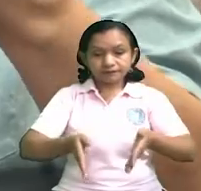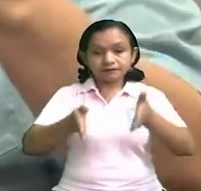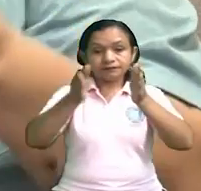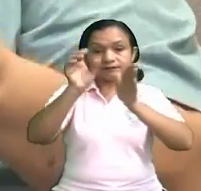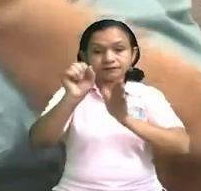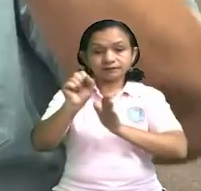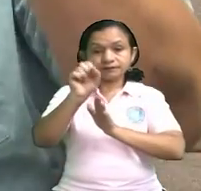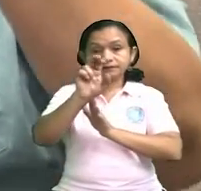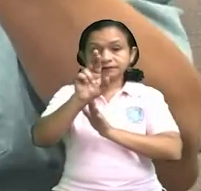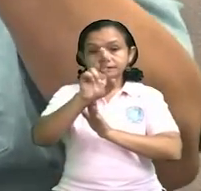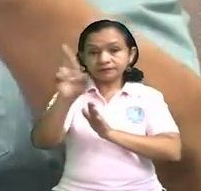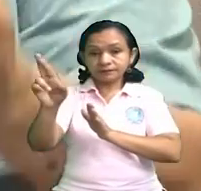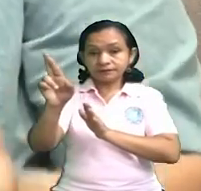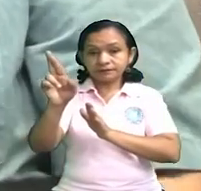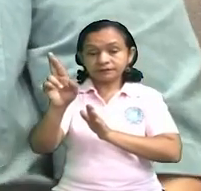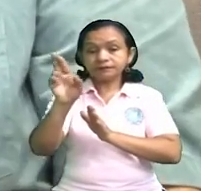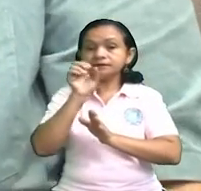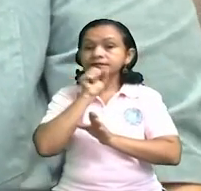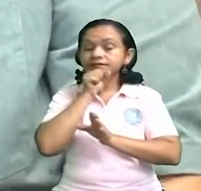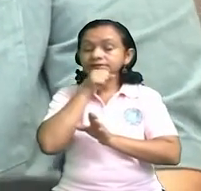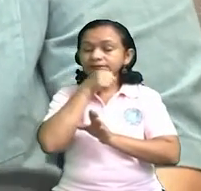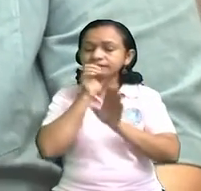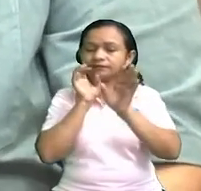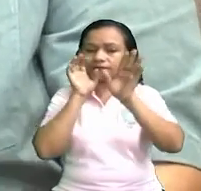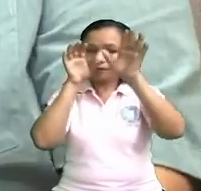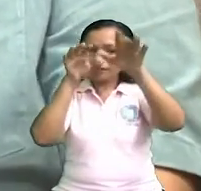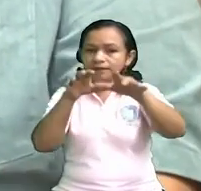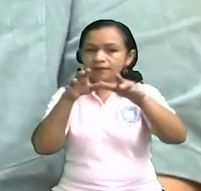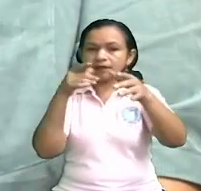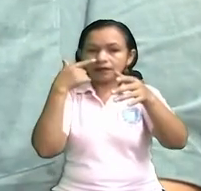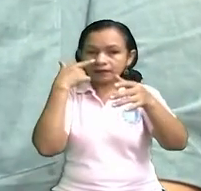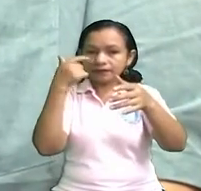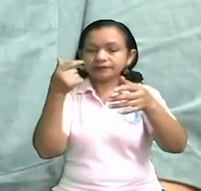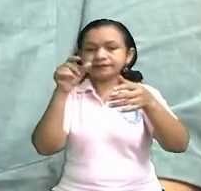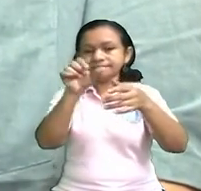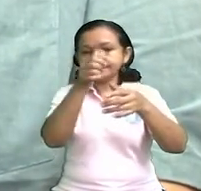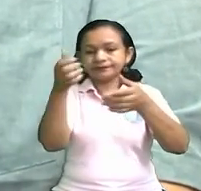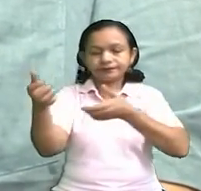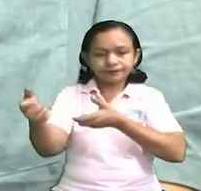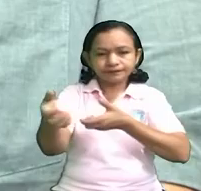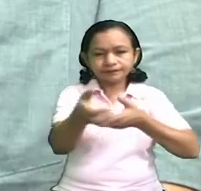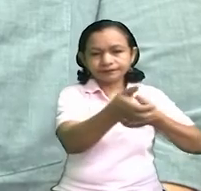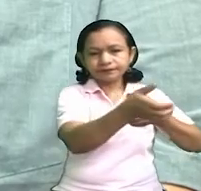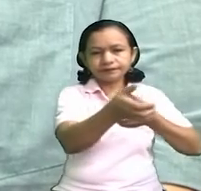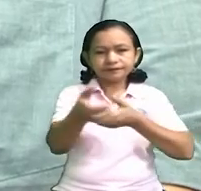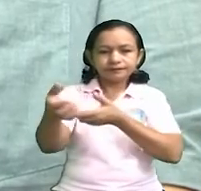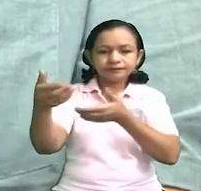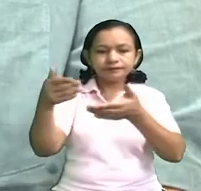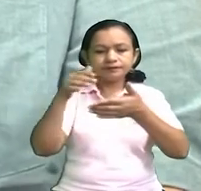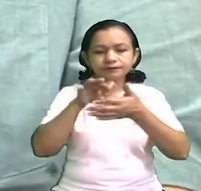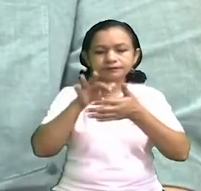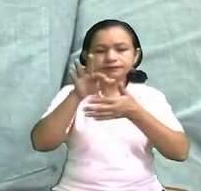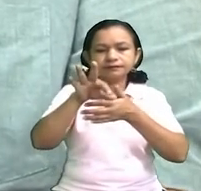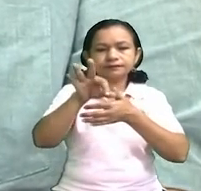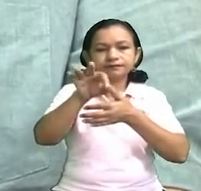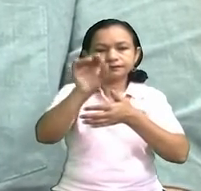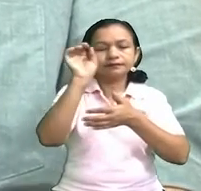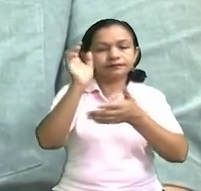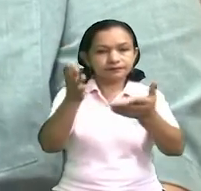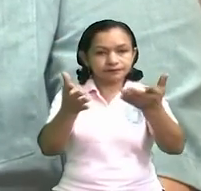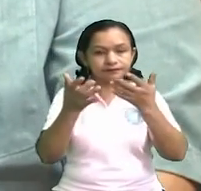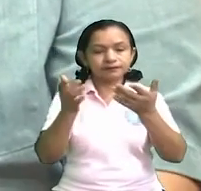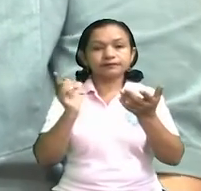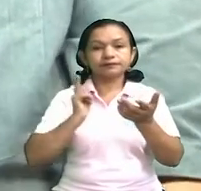sur o la carretera vieja León que conocemos para dotar otra estación de bomberos y una oficina de atención